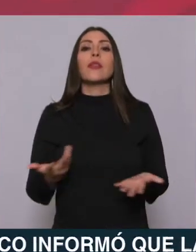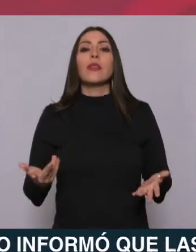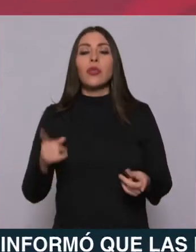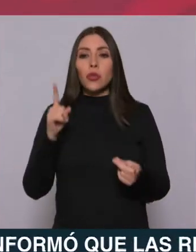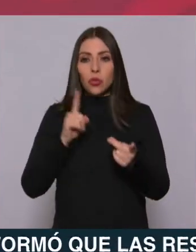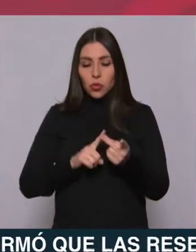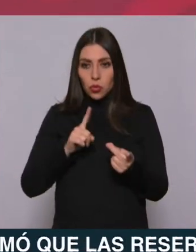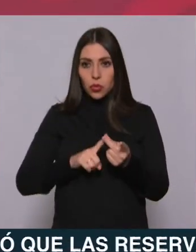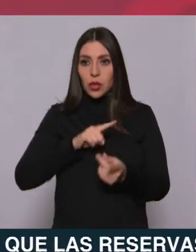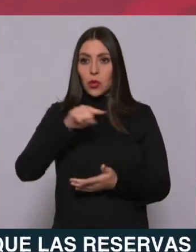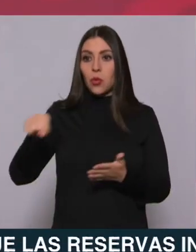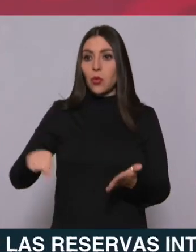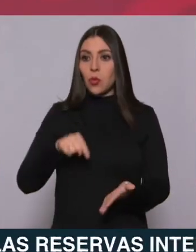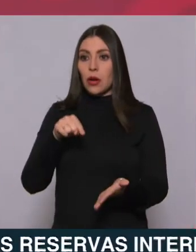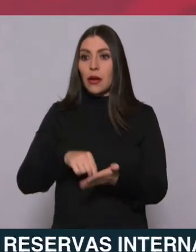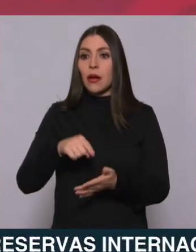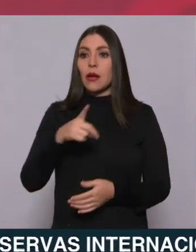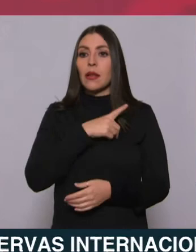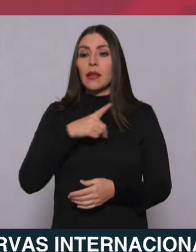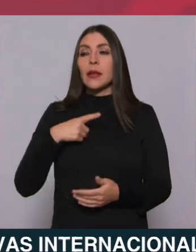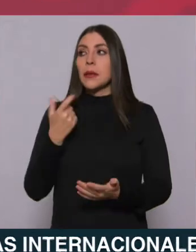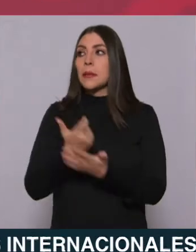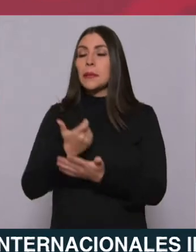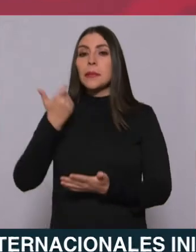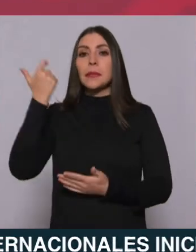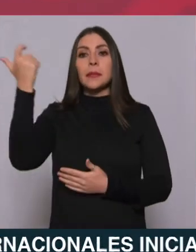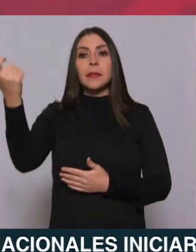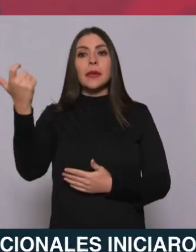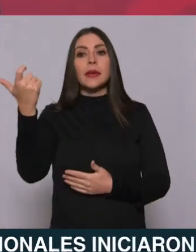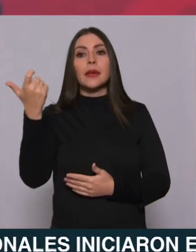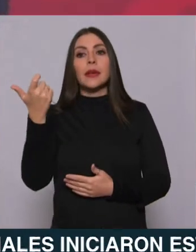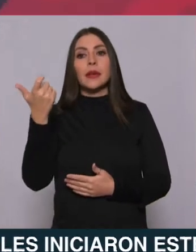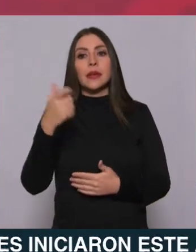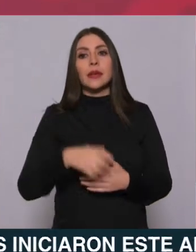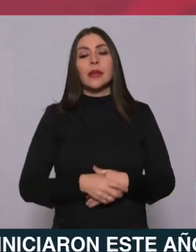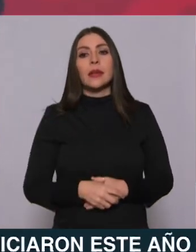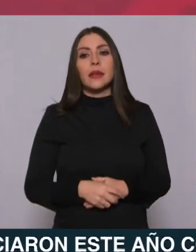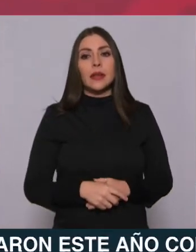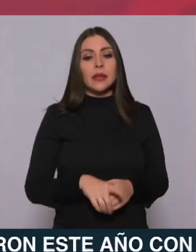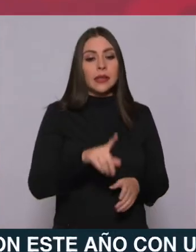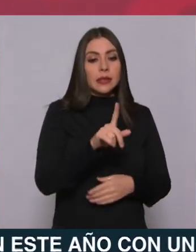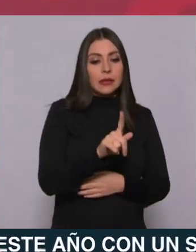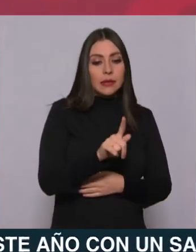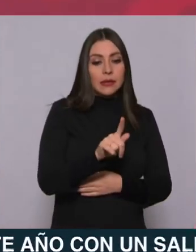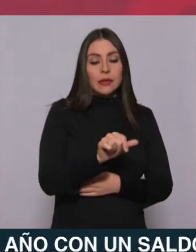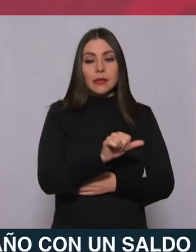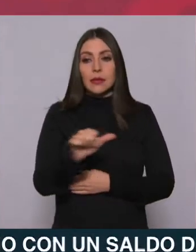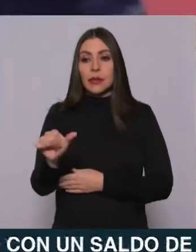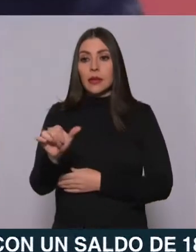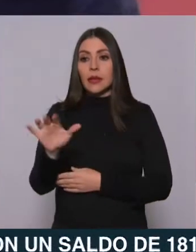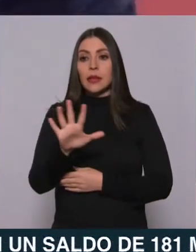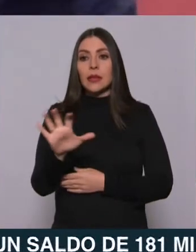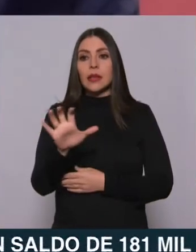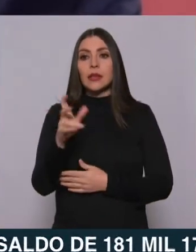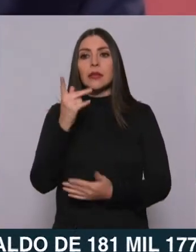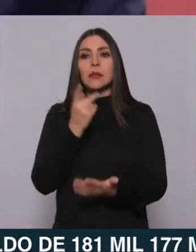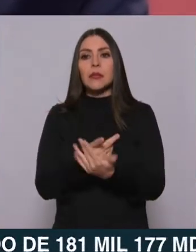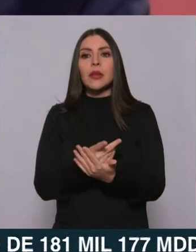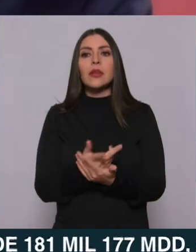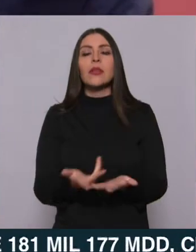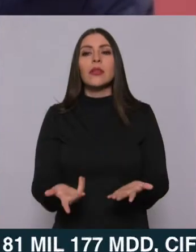que subieron la cuota de 70 a 500 pesos. A ver,